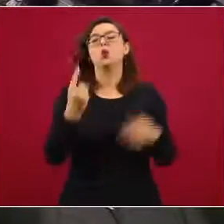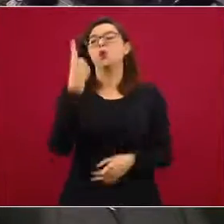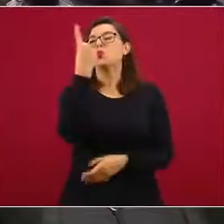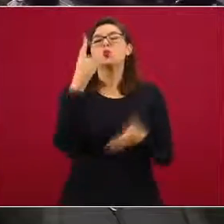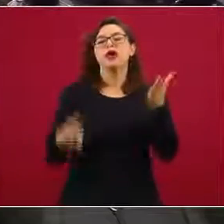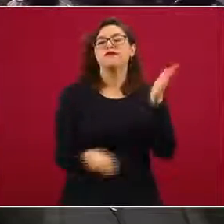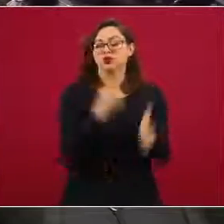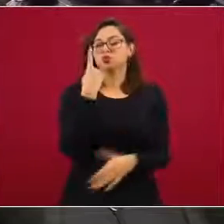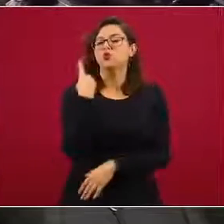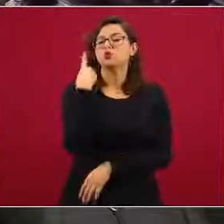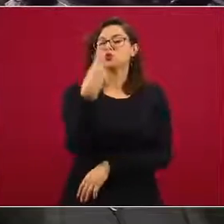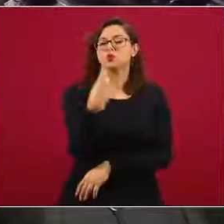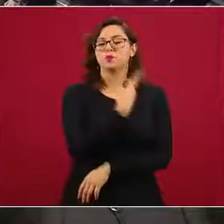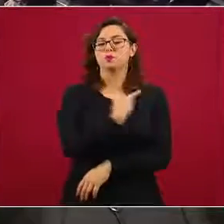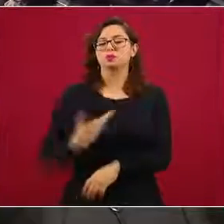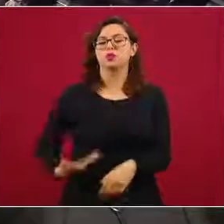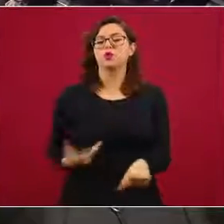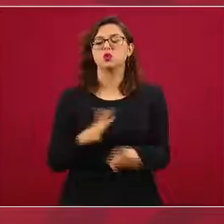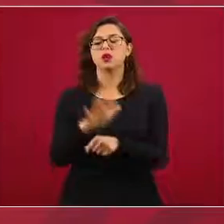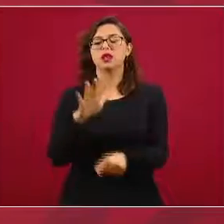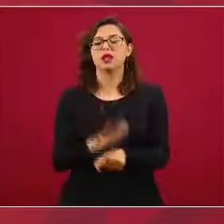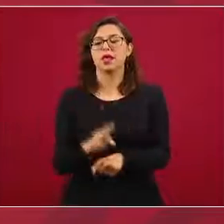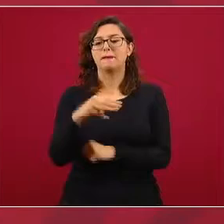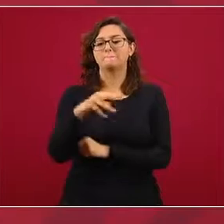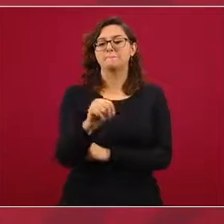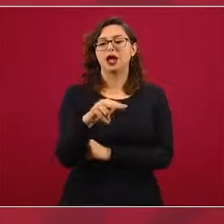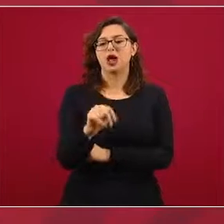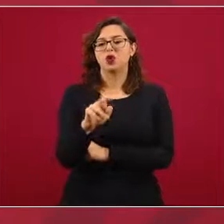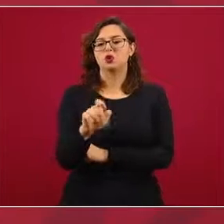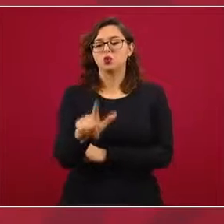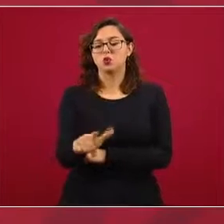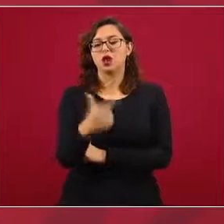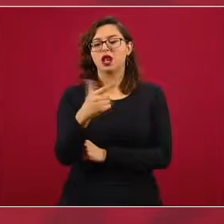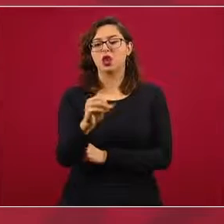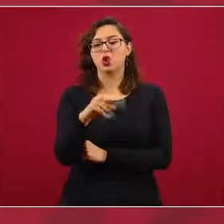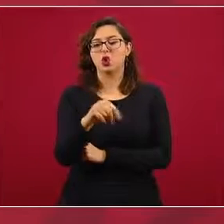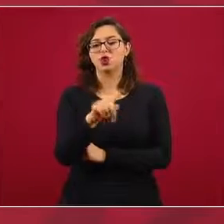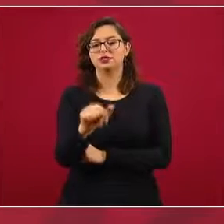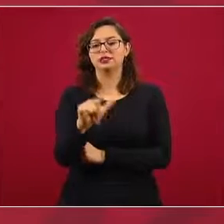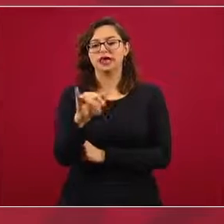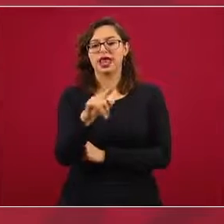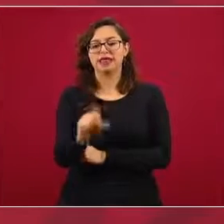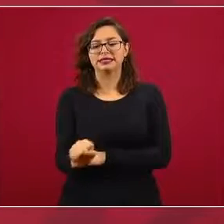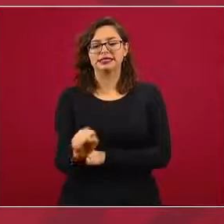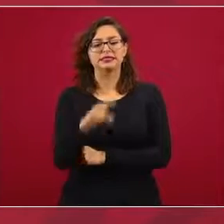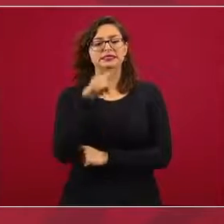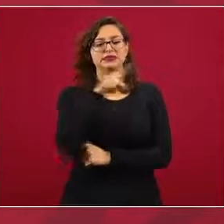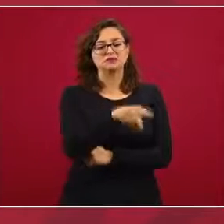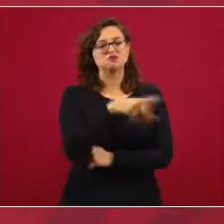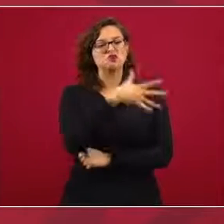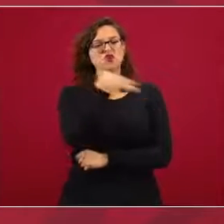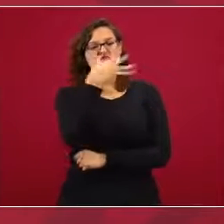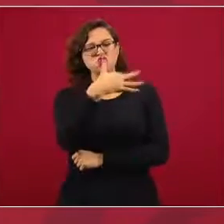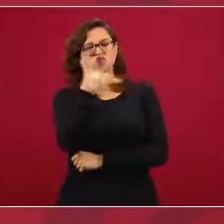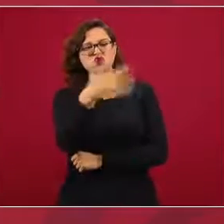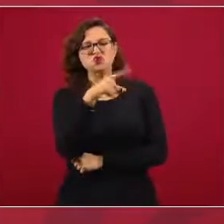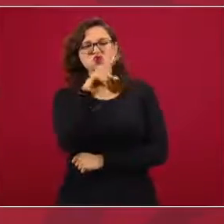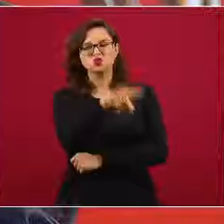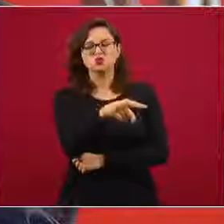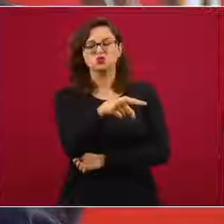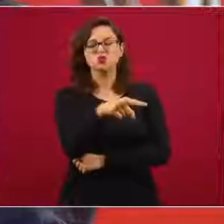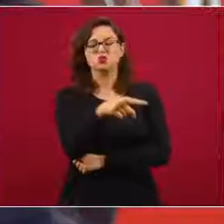hicieron a Manuel González, compadre de Porfirio, lo acusaron de corrupción saliendo de